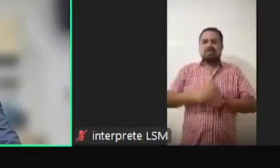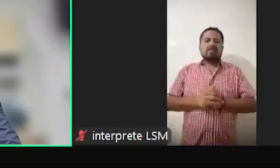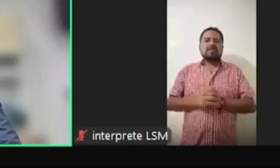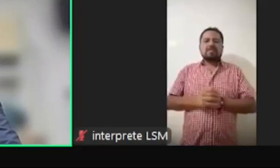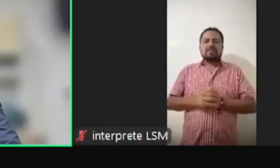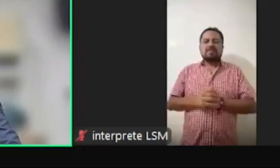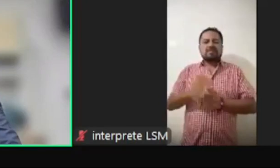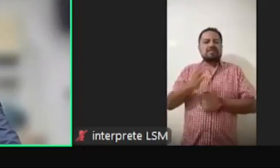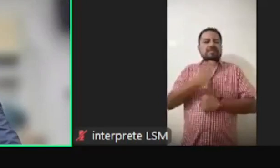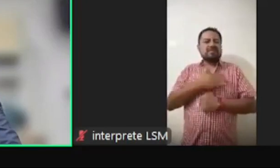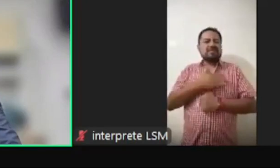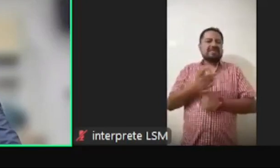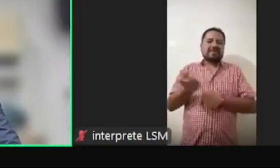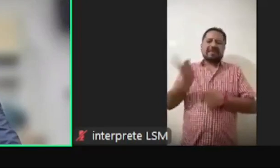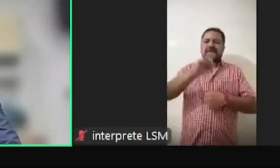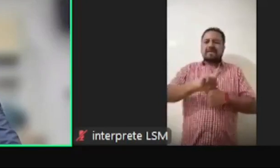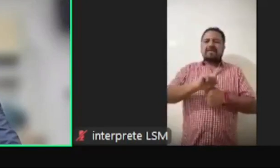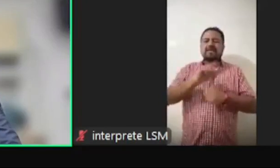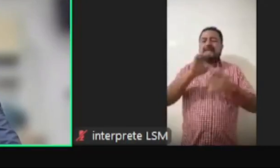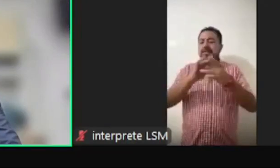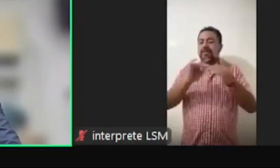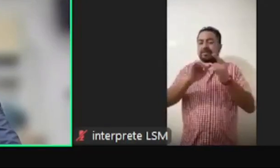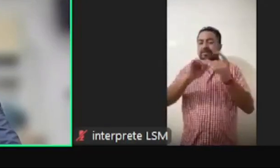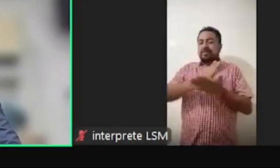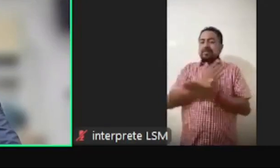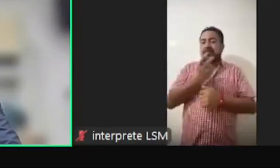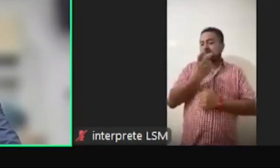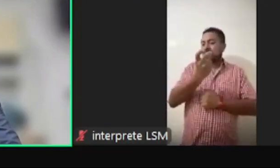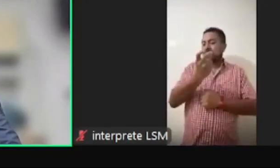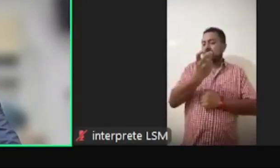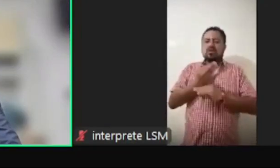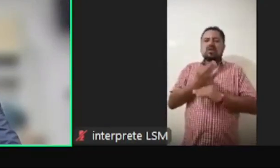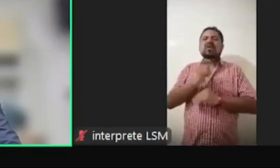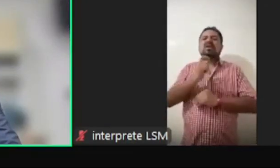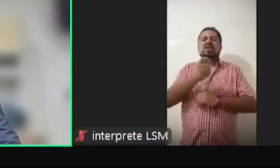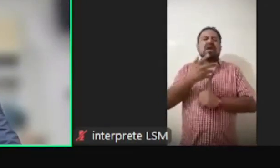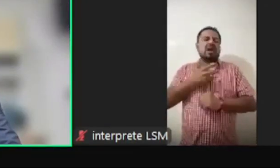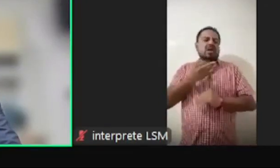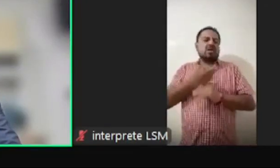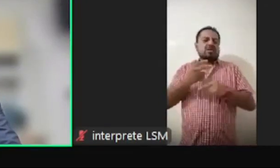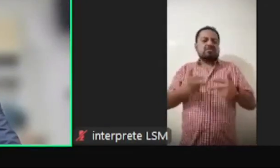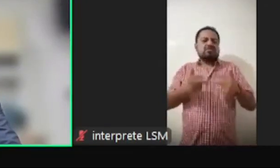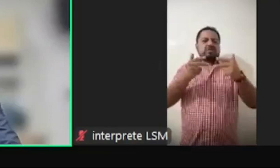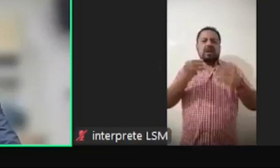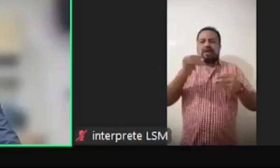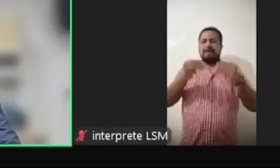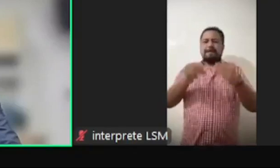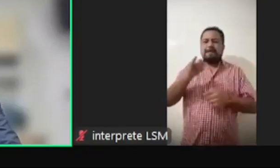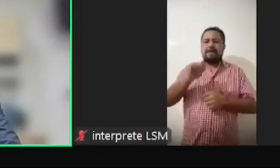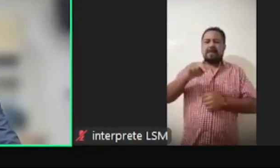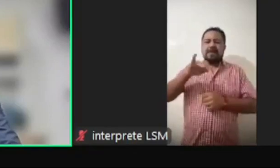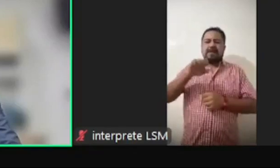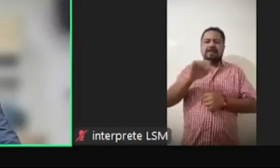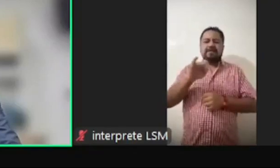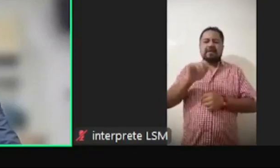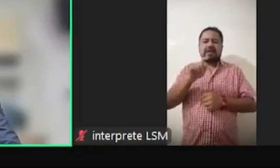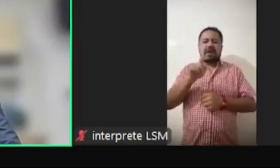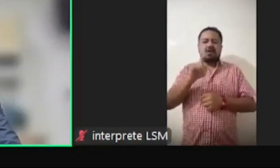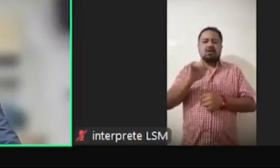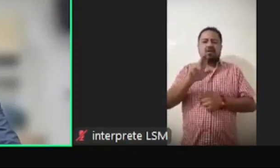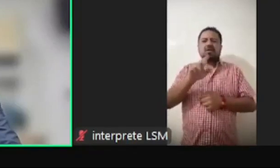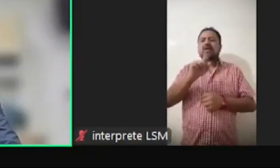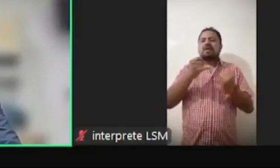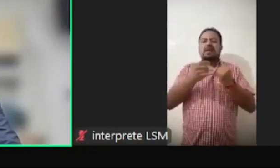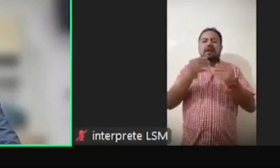Buen día, magistrada presidenta. Hago constar que además de usted se encuentra en esta sesión no presencial el magistrado José Inés Betancur Salgado y las